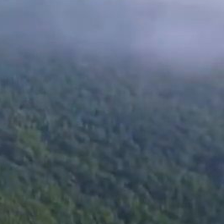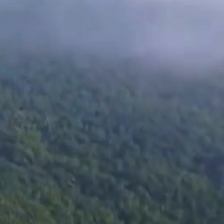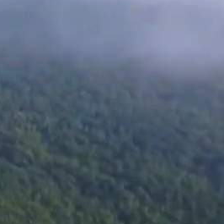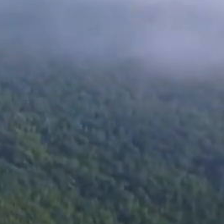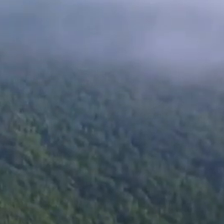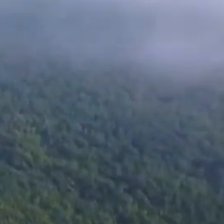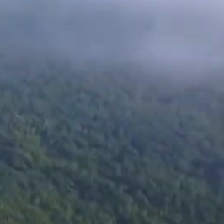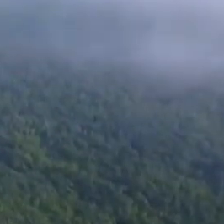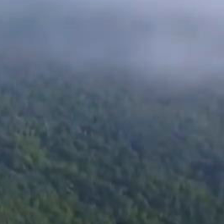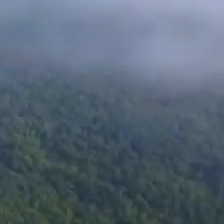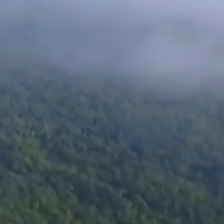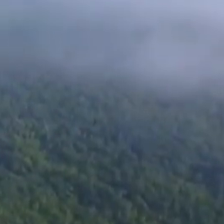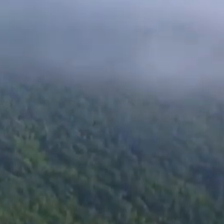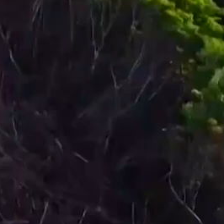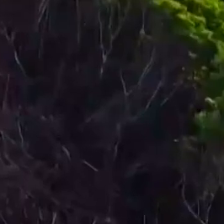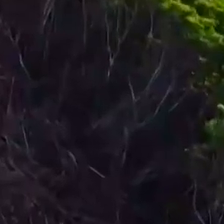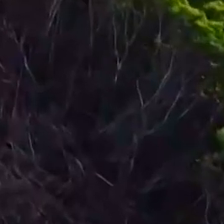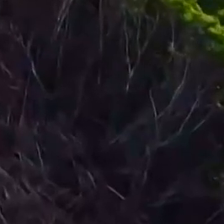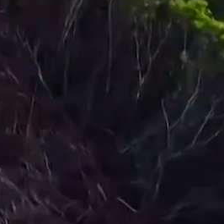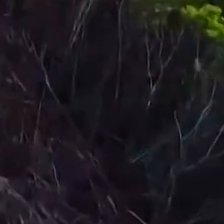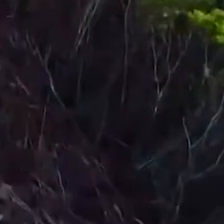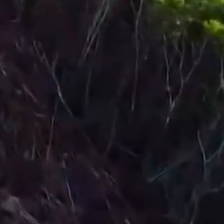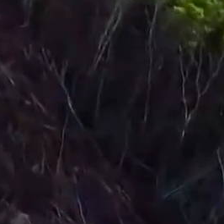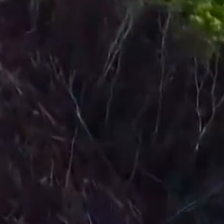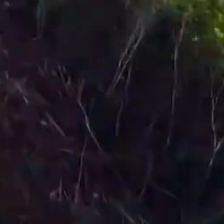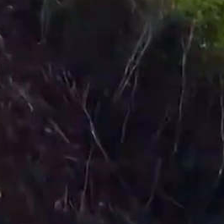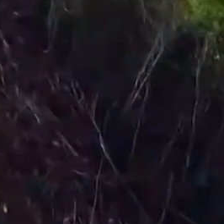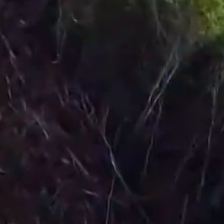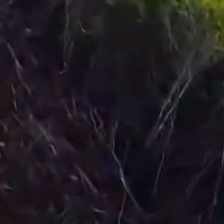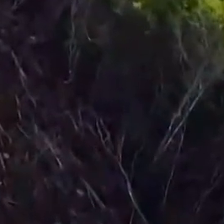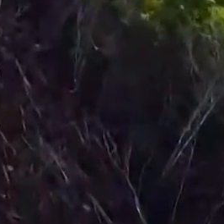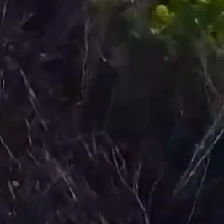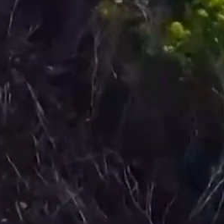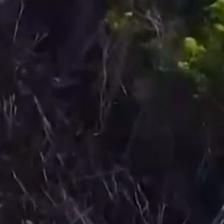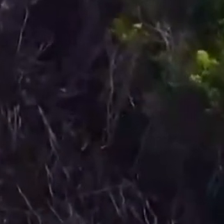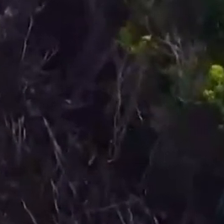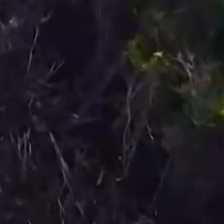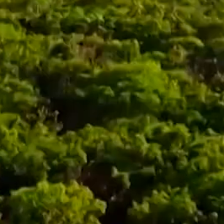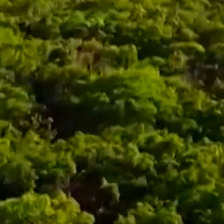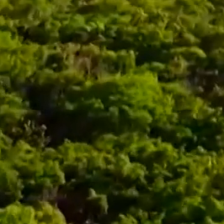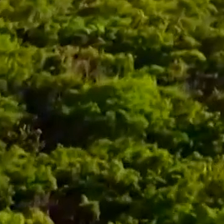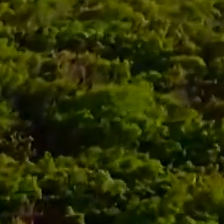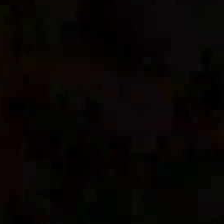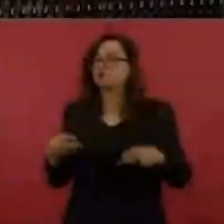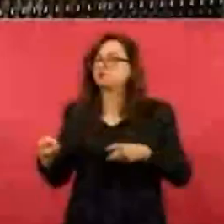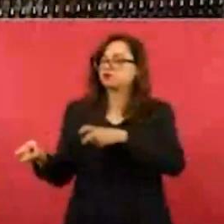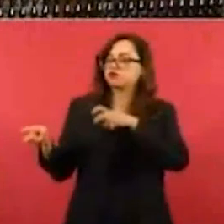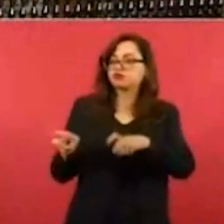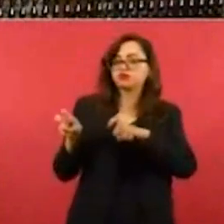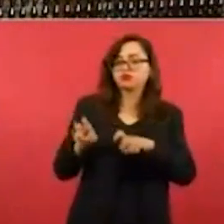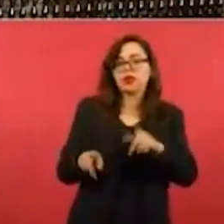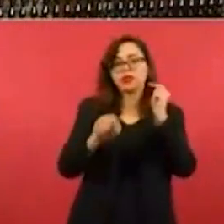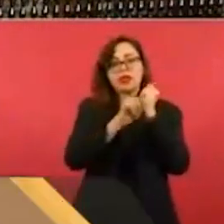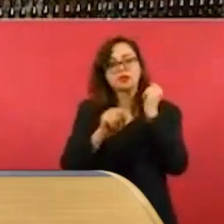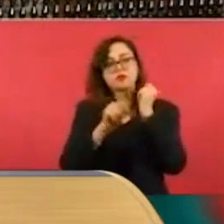Obrador, los 7 tramos del proyecto que recorrerá poco más de 1.550 kilómetros deben comenzar a funcionar a finales de este año. Superando